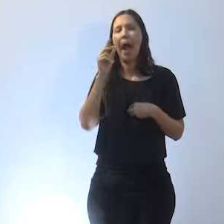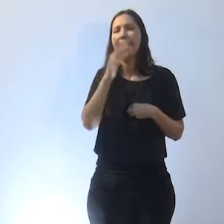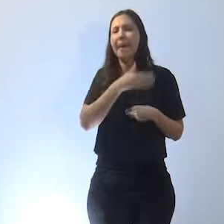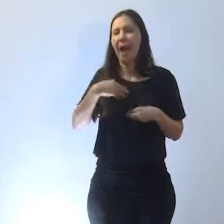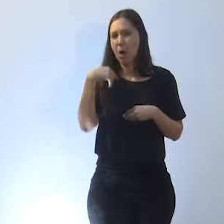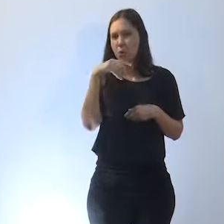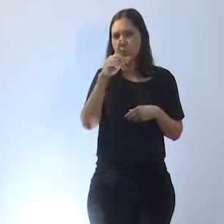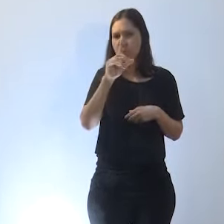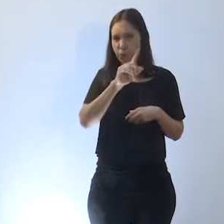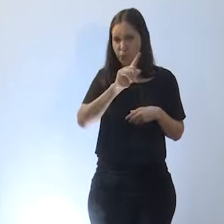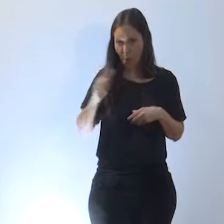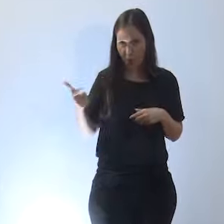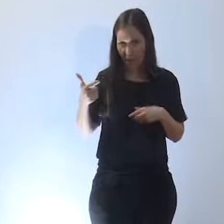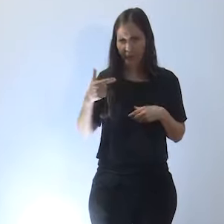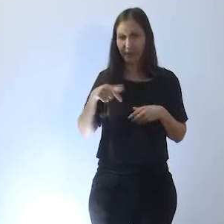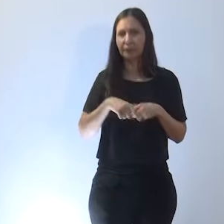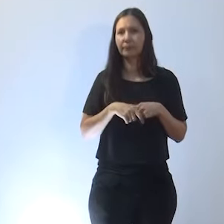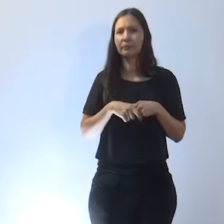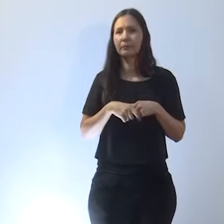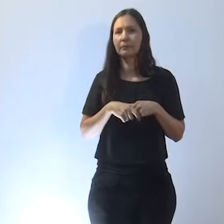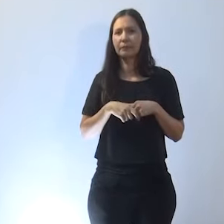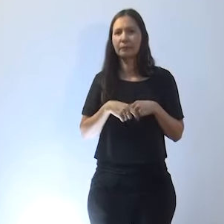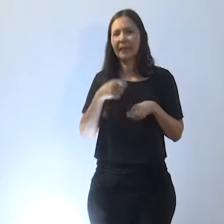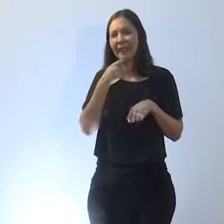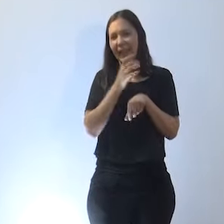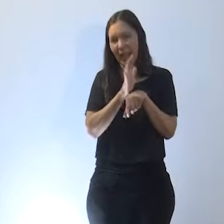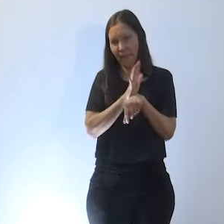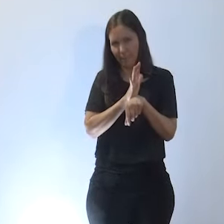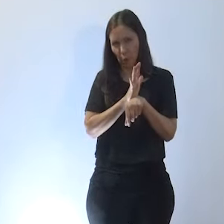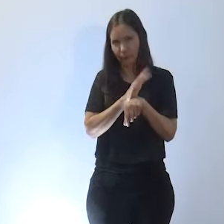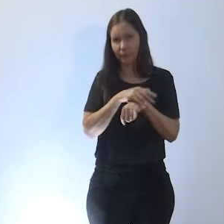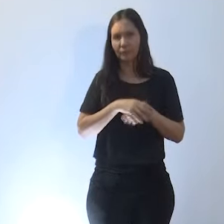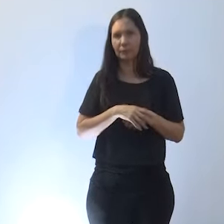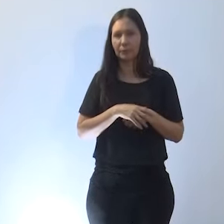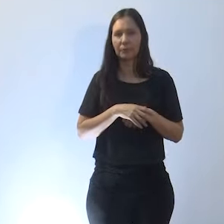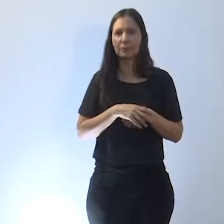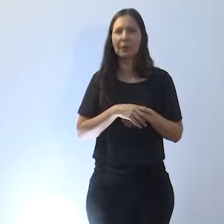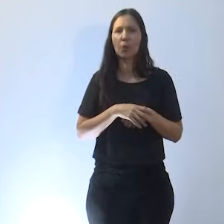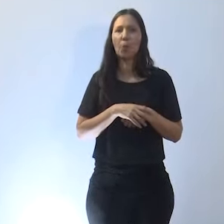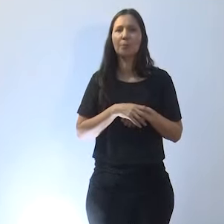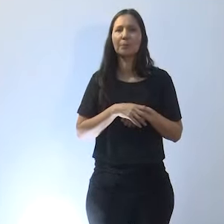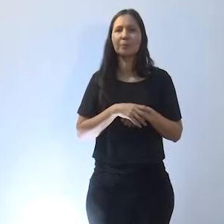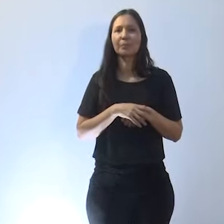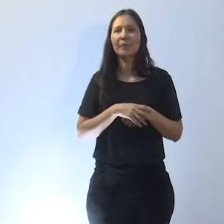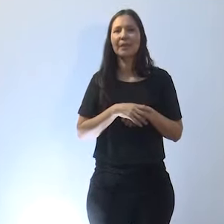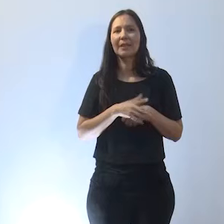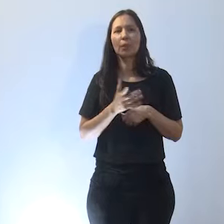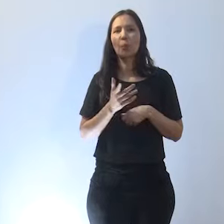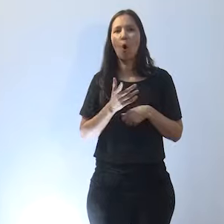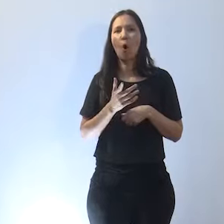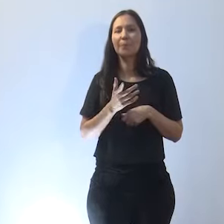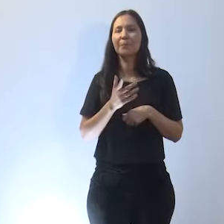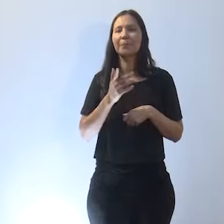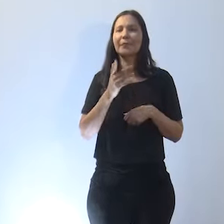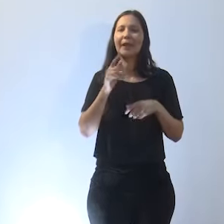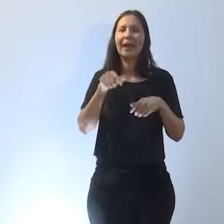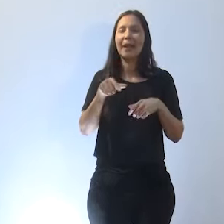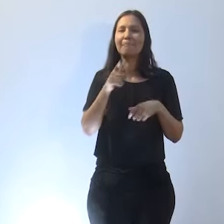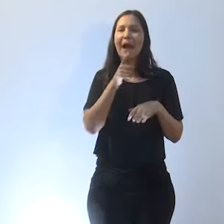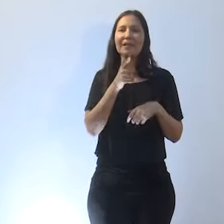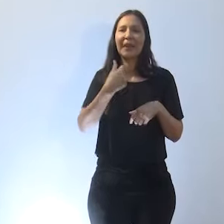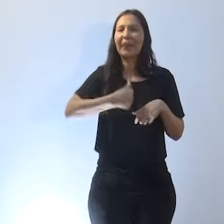este y est esta orfandad digamos identitaria no y otros porque bueno